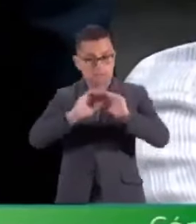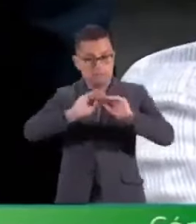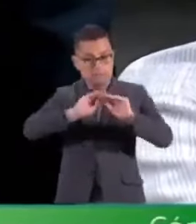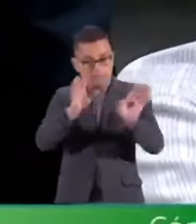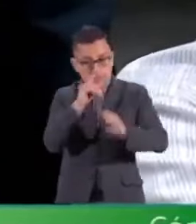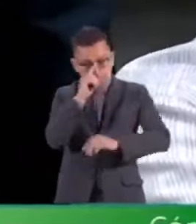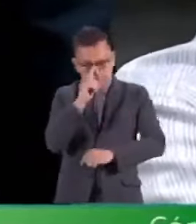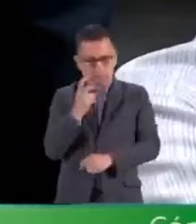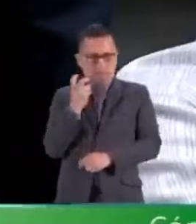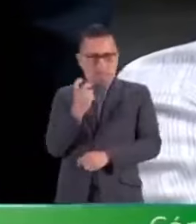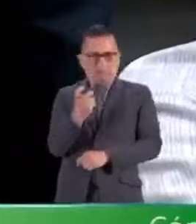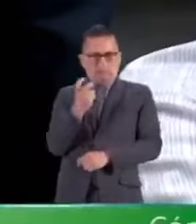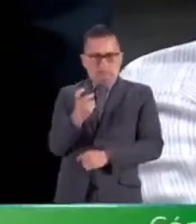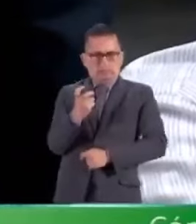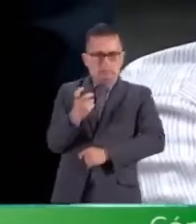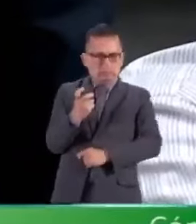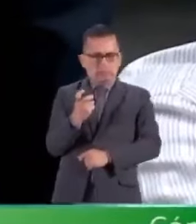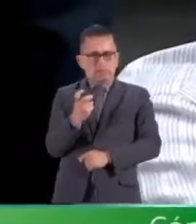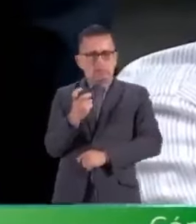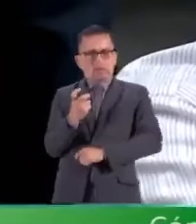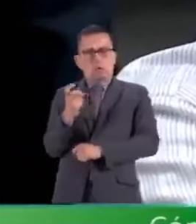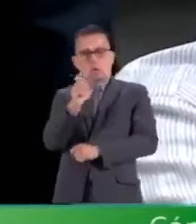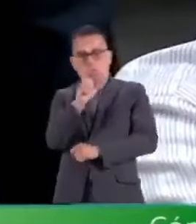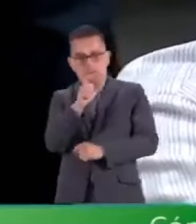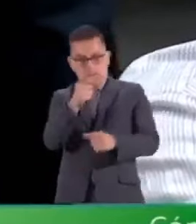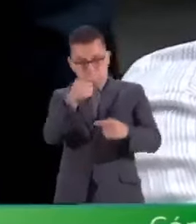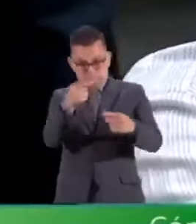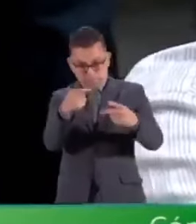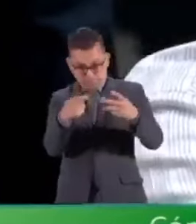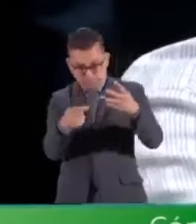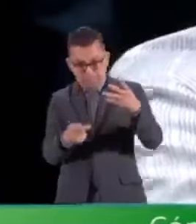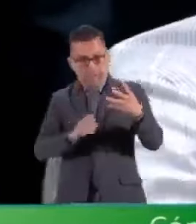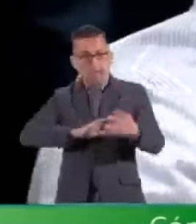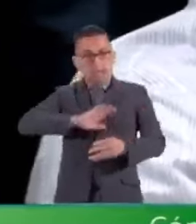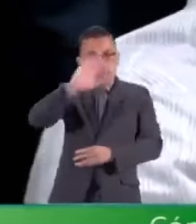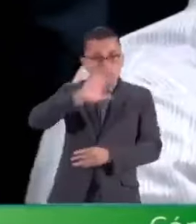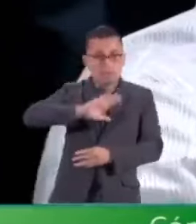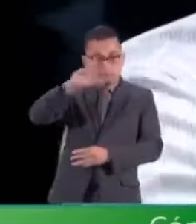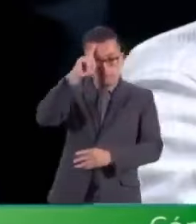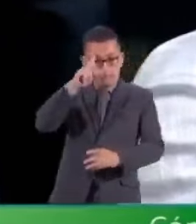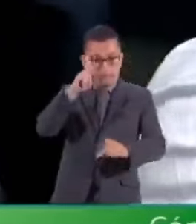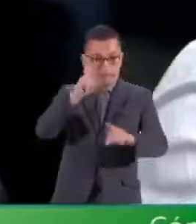se otorgará una vez que se acaben con las mociones suspensivas.